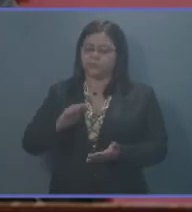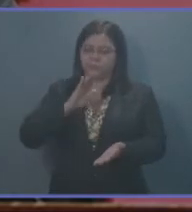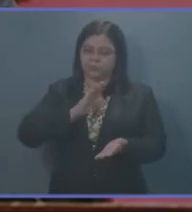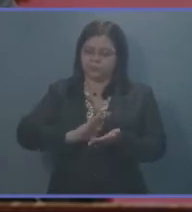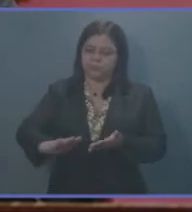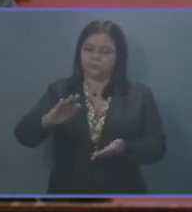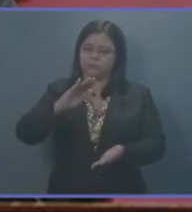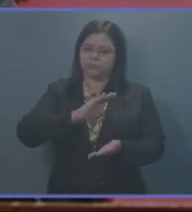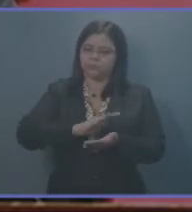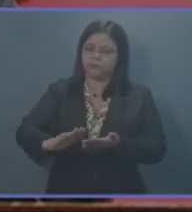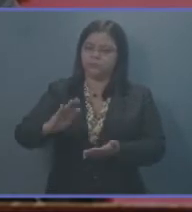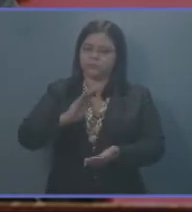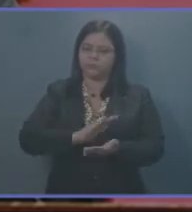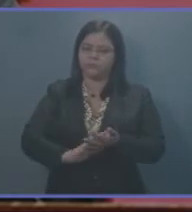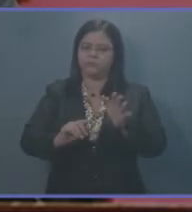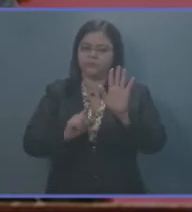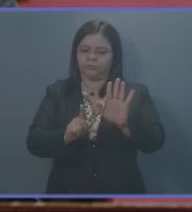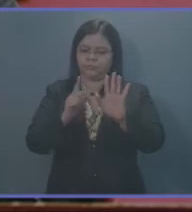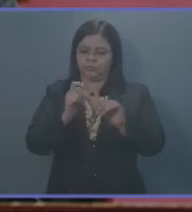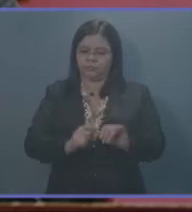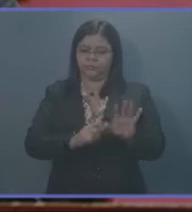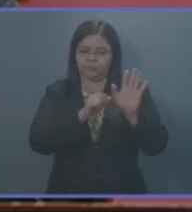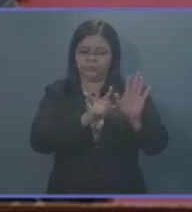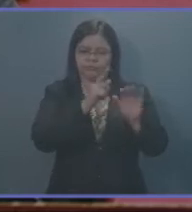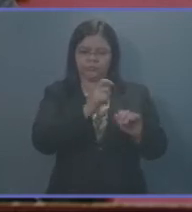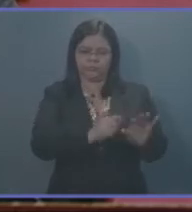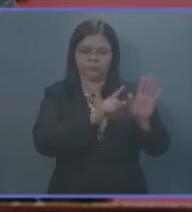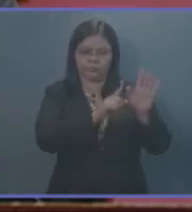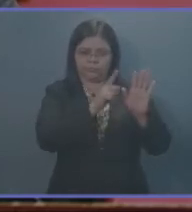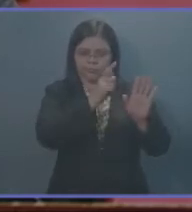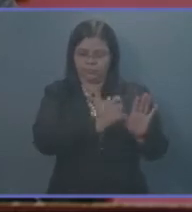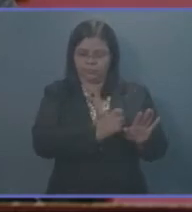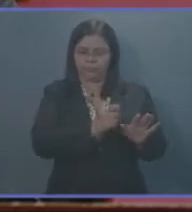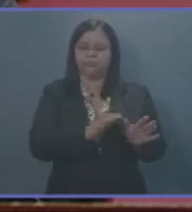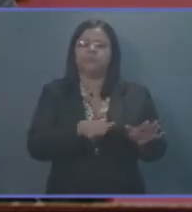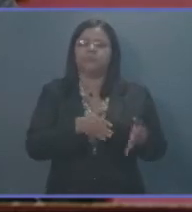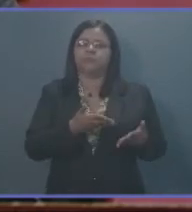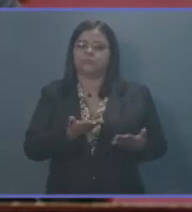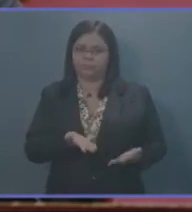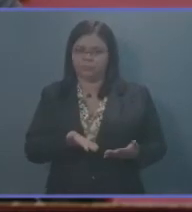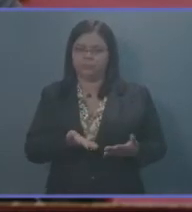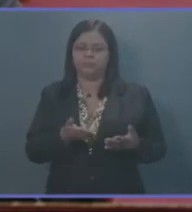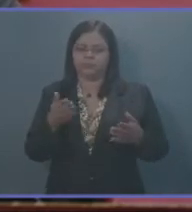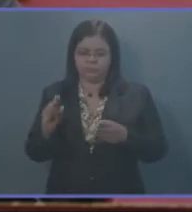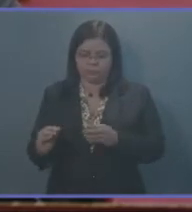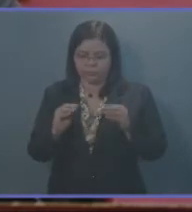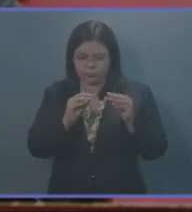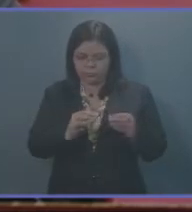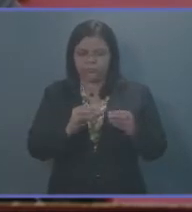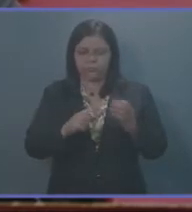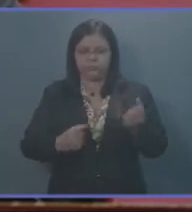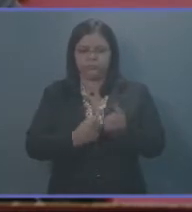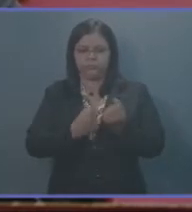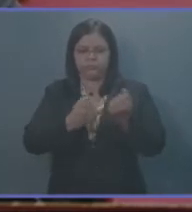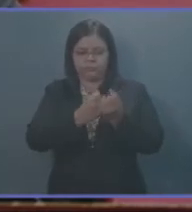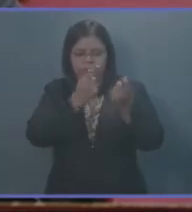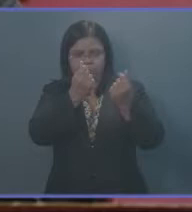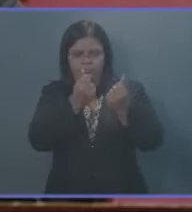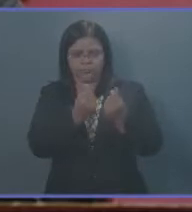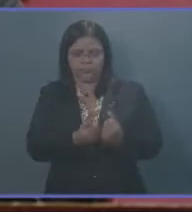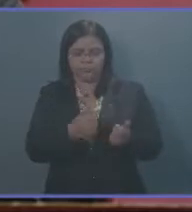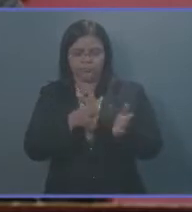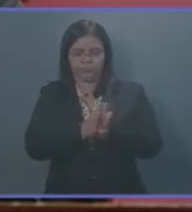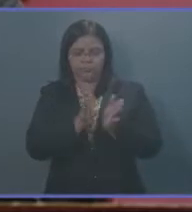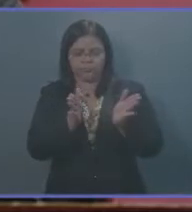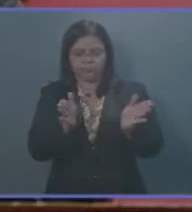pagarán semestralmente. Destino: complementar parcialmente el financiamiento del presupuesto general